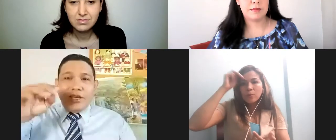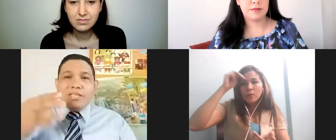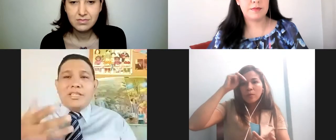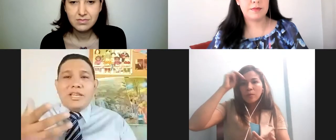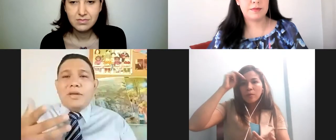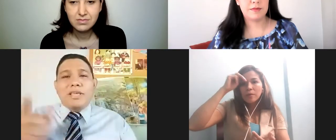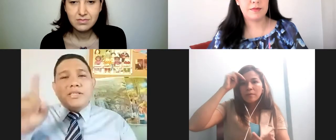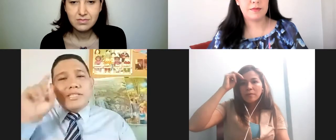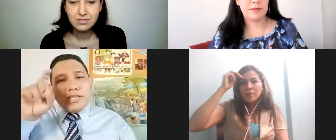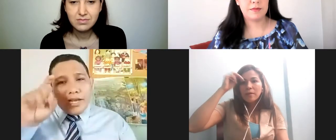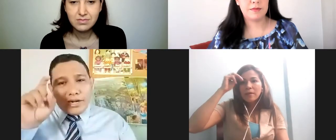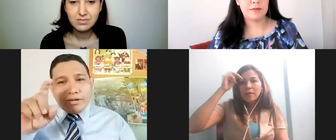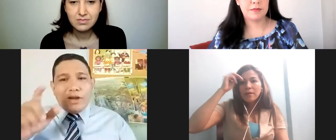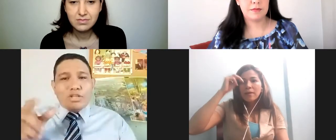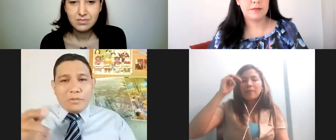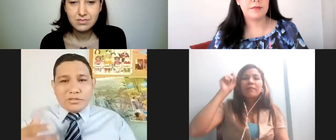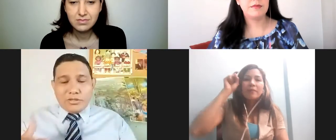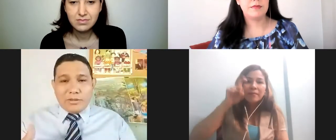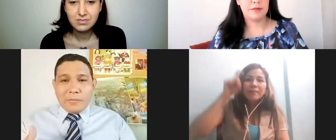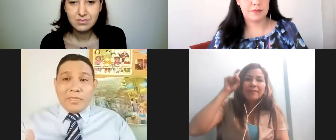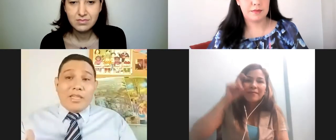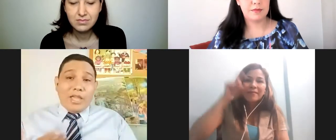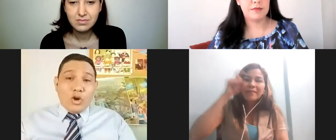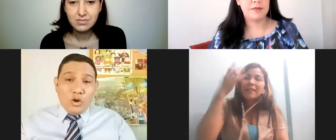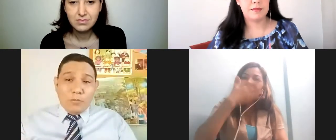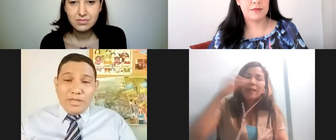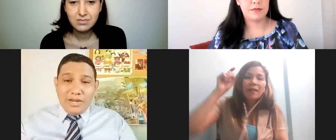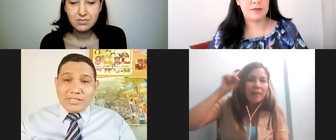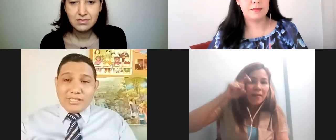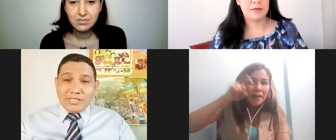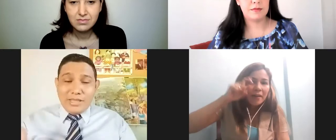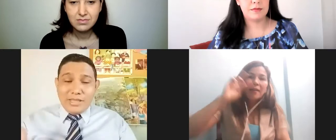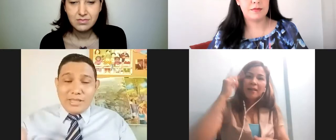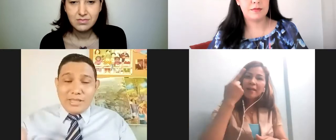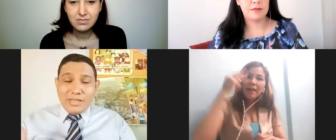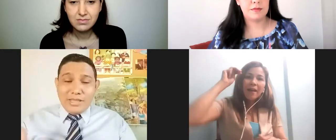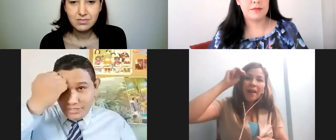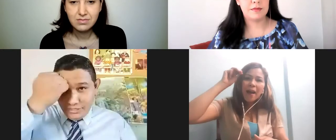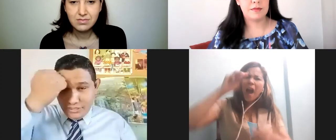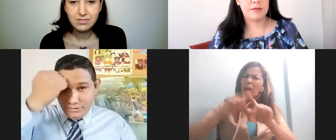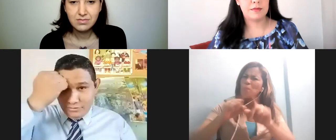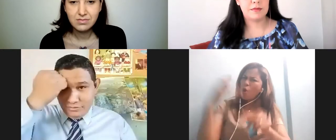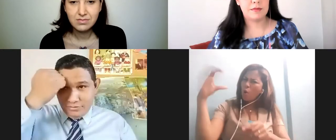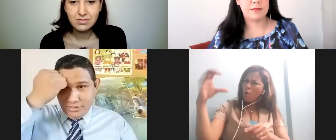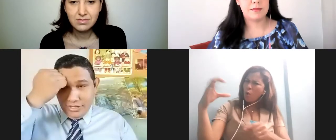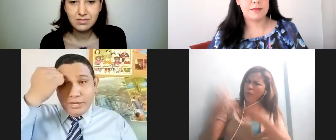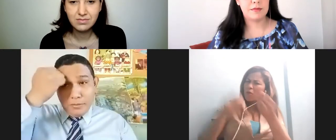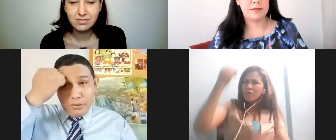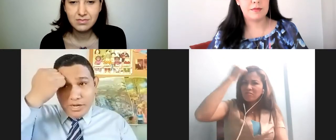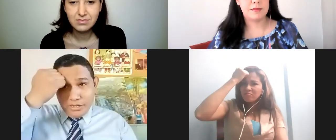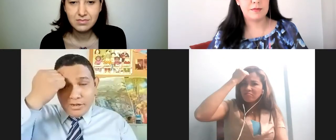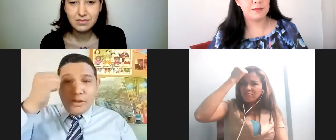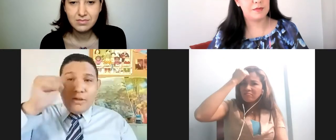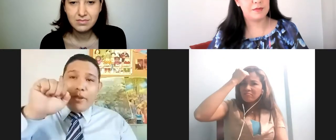frente y se deriva de enseñar a otra persona. En Colombia la seña de maestro es esta. Es en el